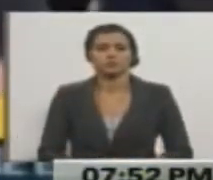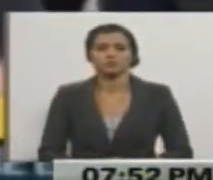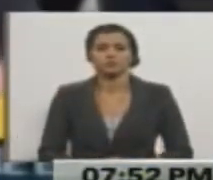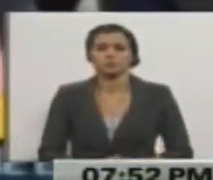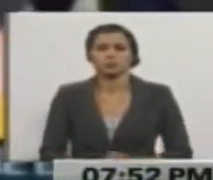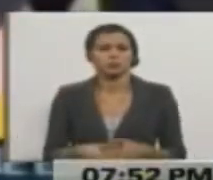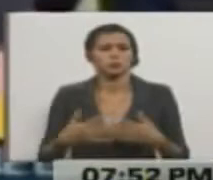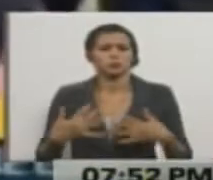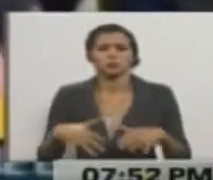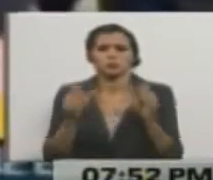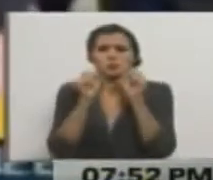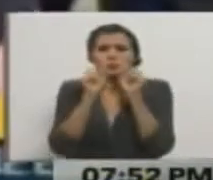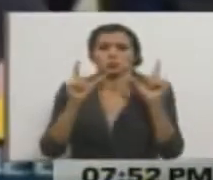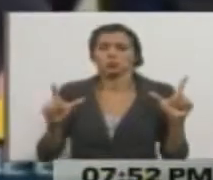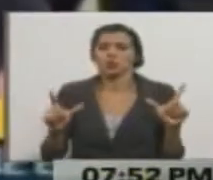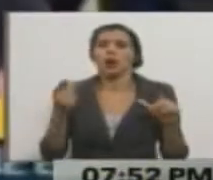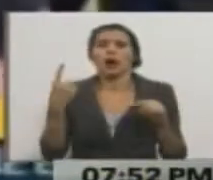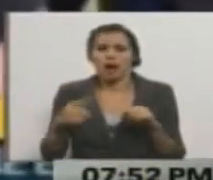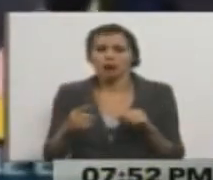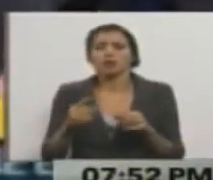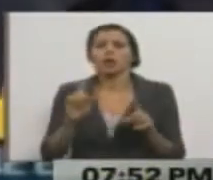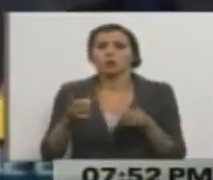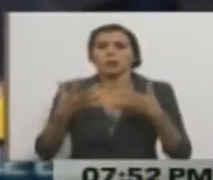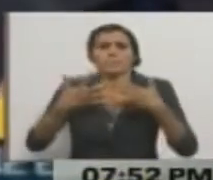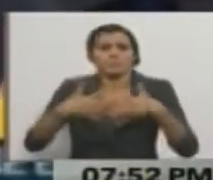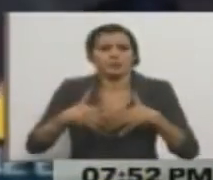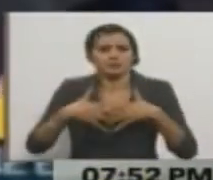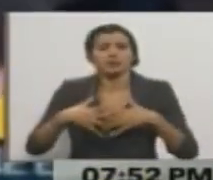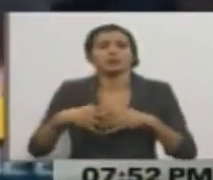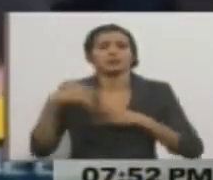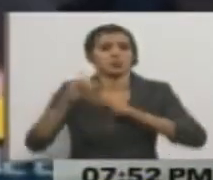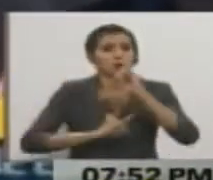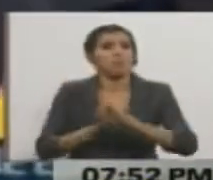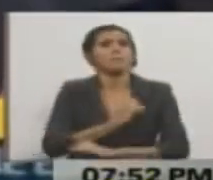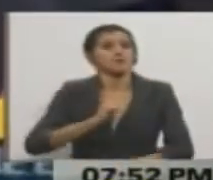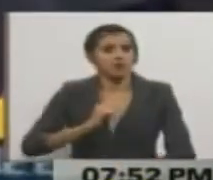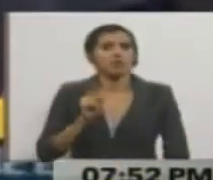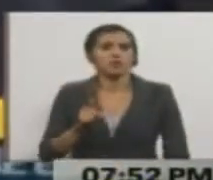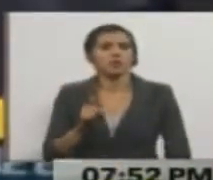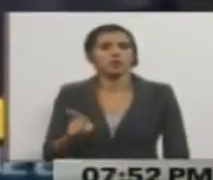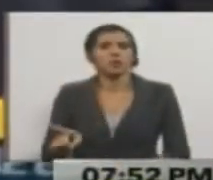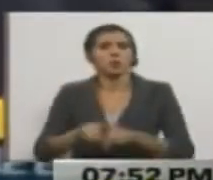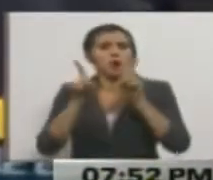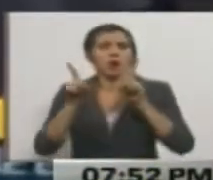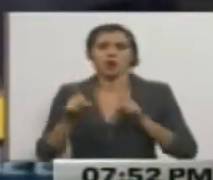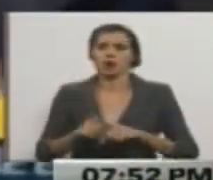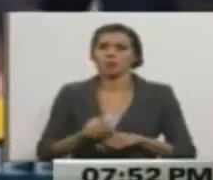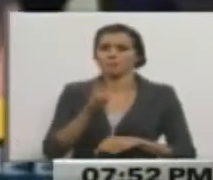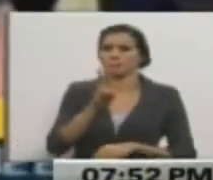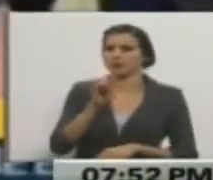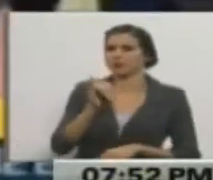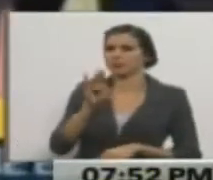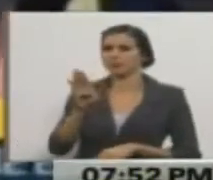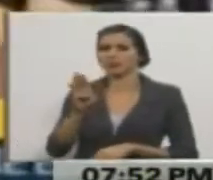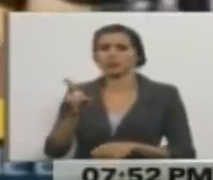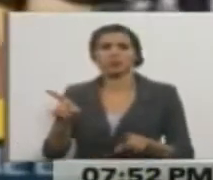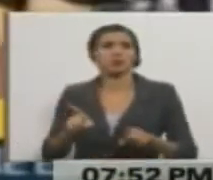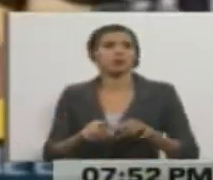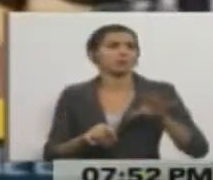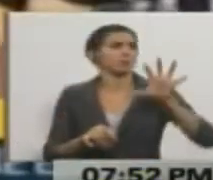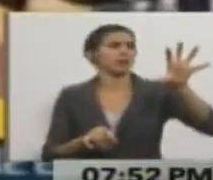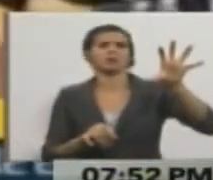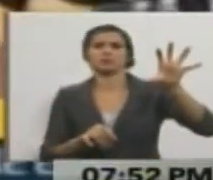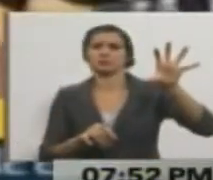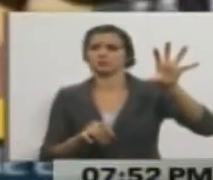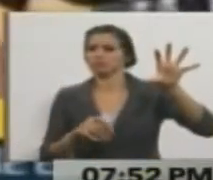descomunal de que hay transnacionales privadas que tienen el mismo Producto Interno Bruto de naciones enteras.